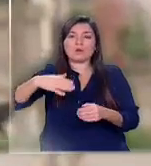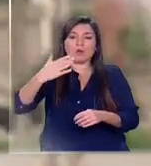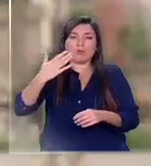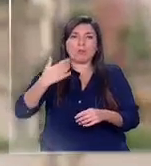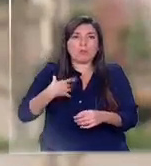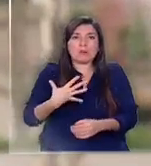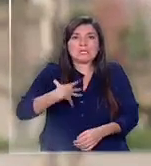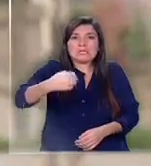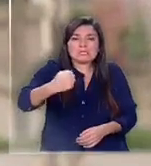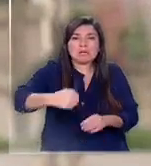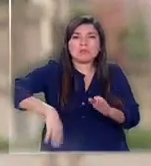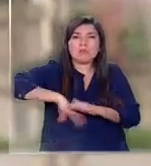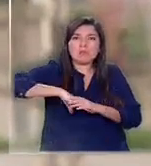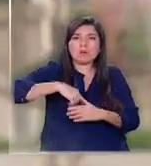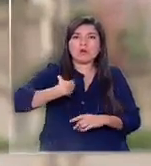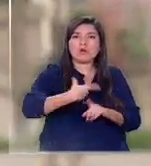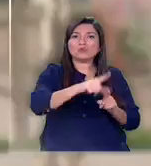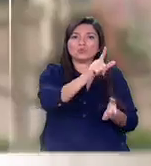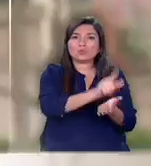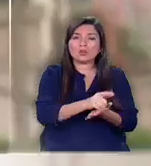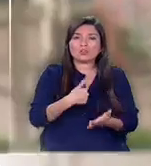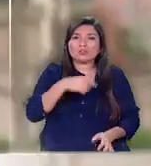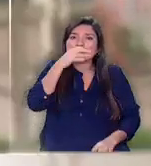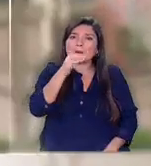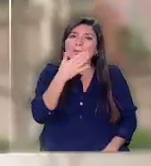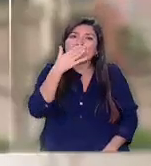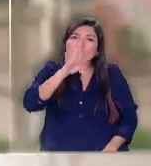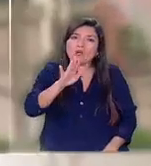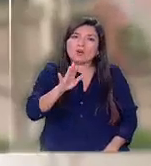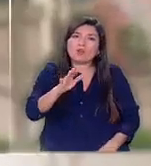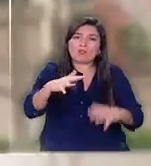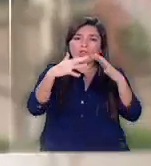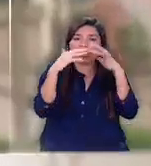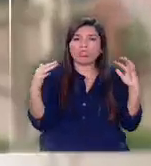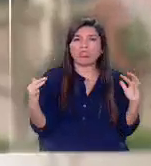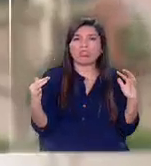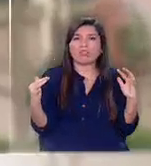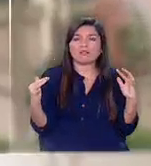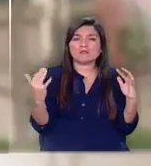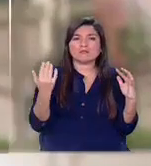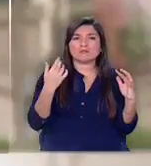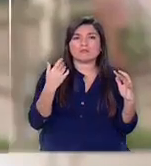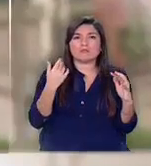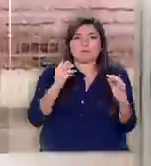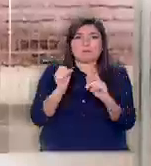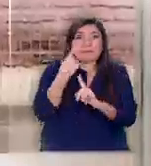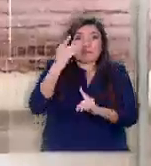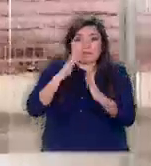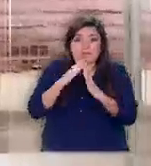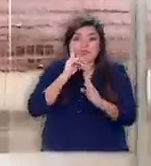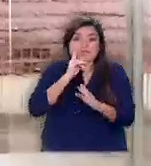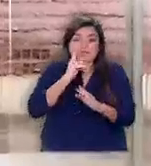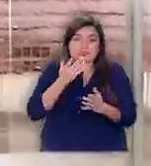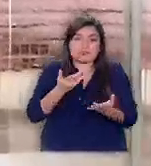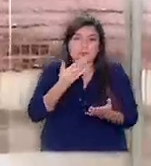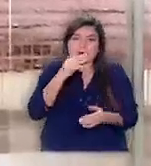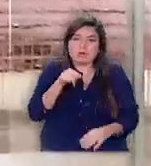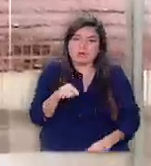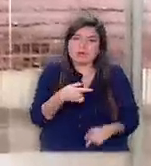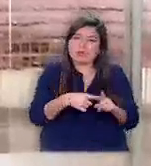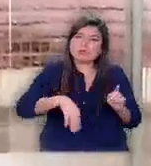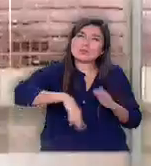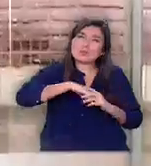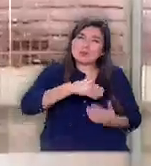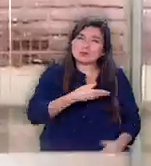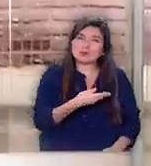una parte que yo les digo, habría vivido mejor en una choza, en una ruca, como le llamaba mi primera casa que tuve. Fue el dolor más grande que nos pudo